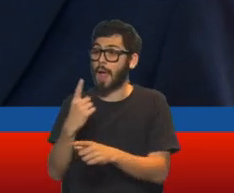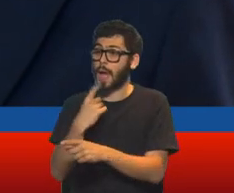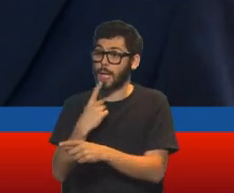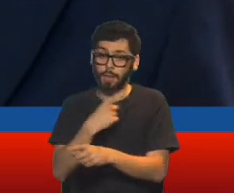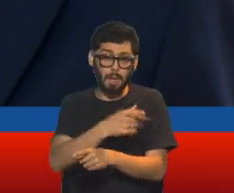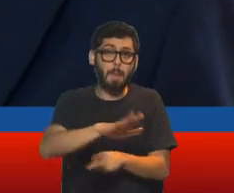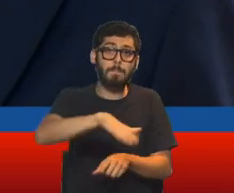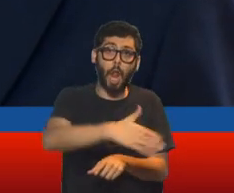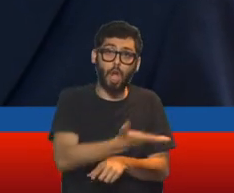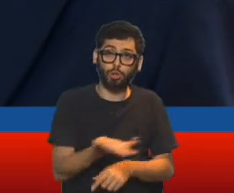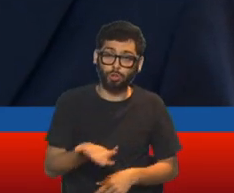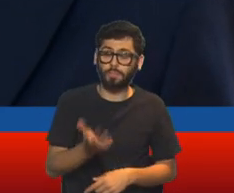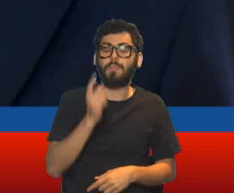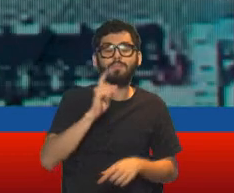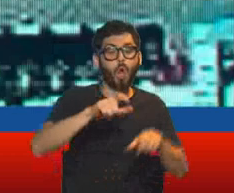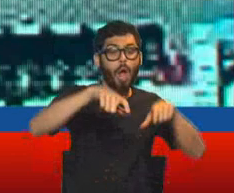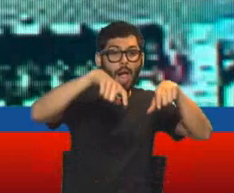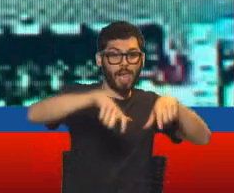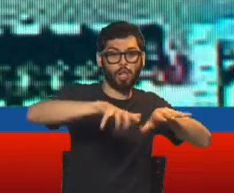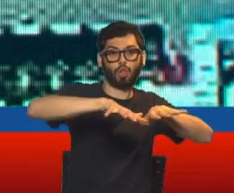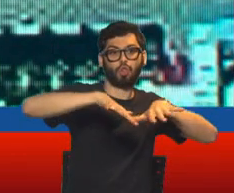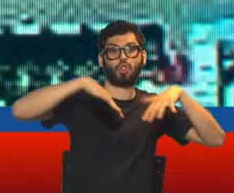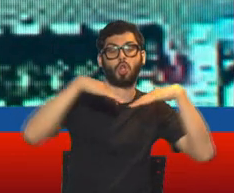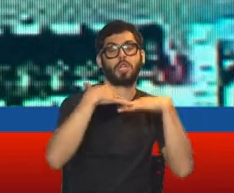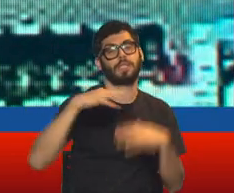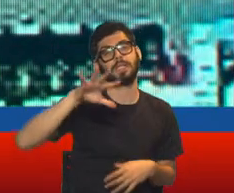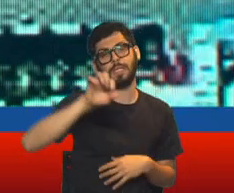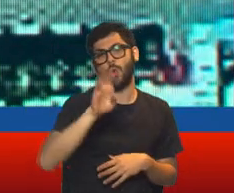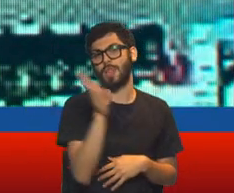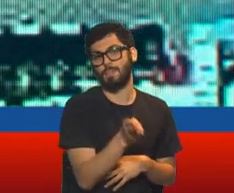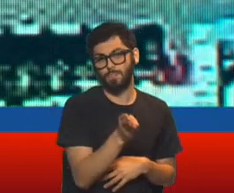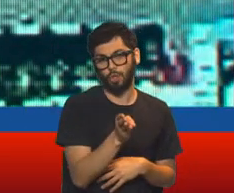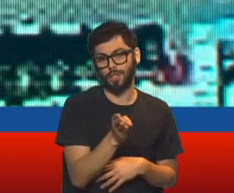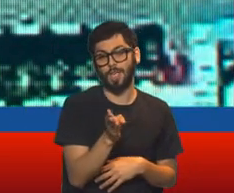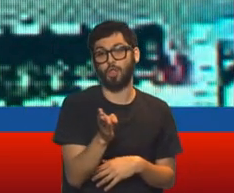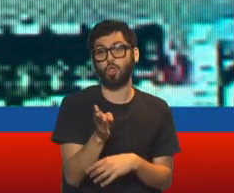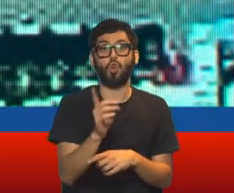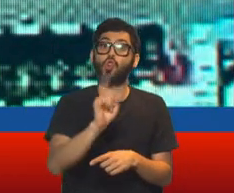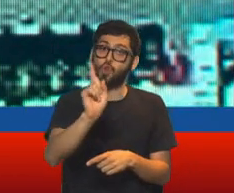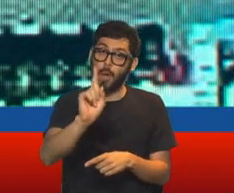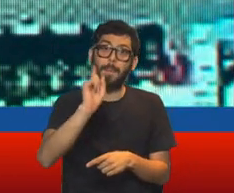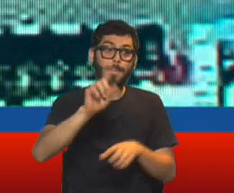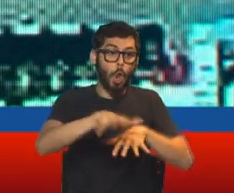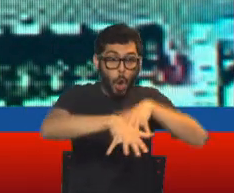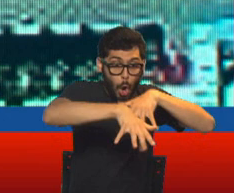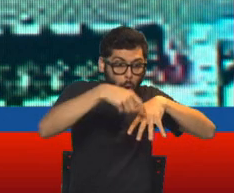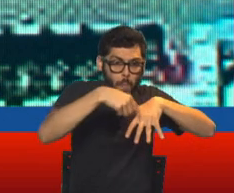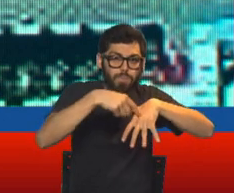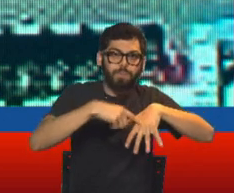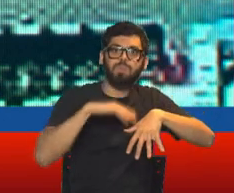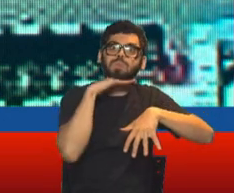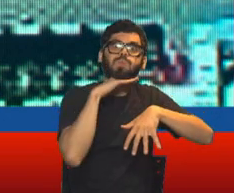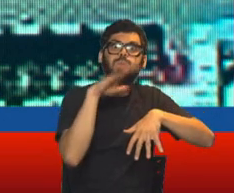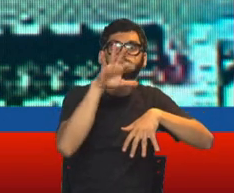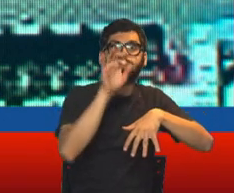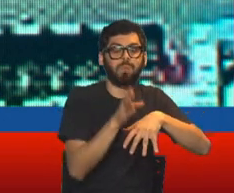el estadio entero no llegaba al 50% de capacidad, pero quizás alguna tribuna lo excedía. Se supone que tiene que respetarse el